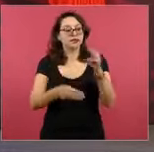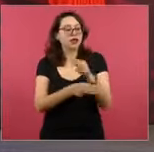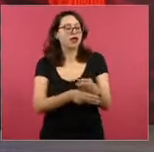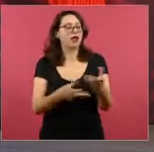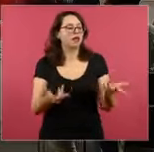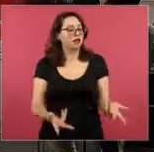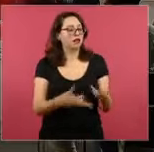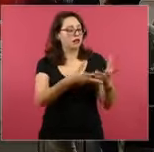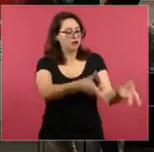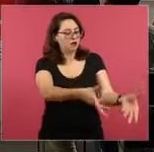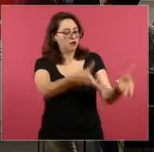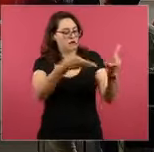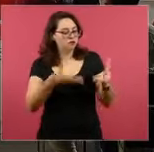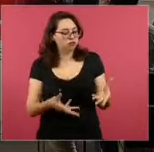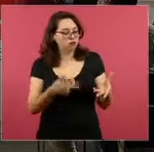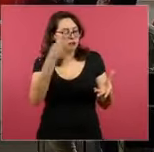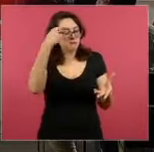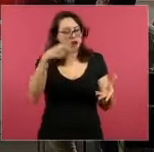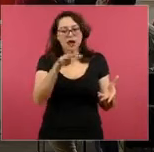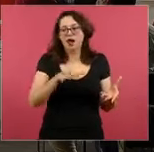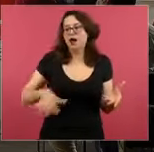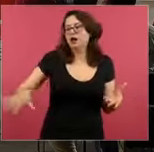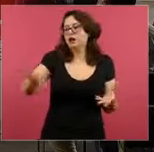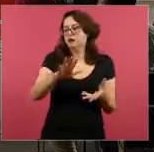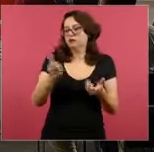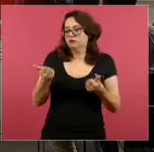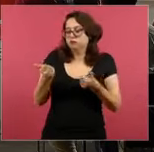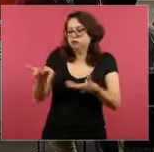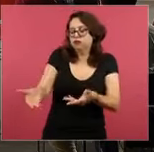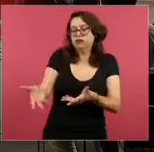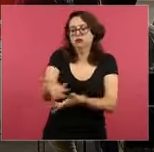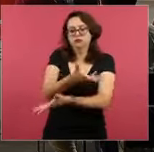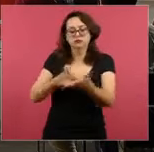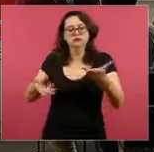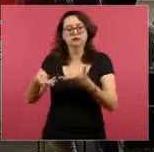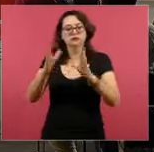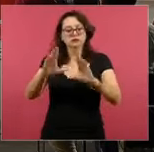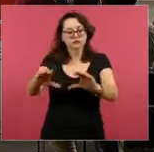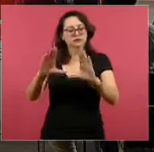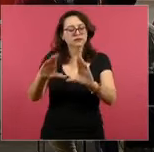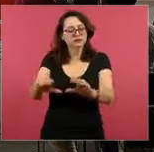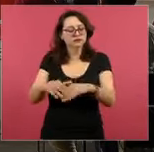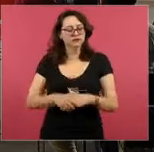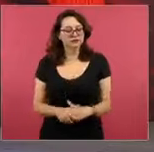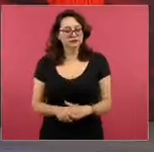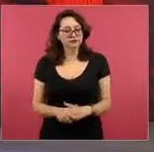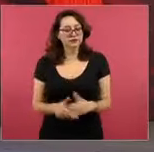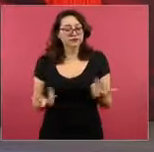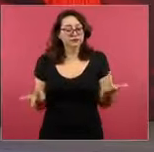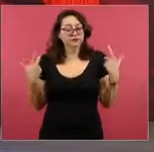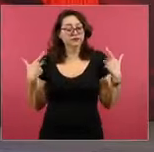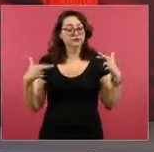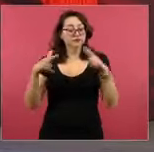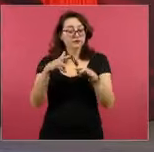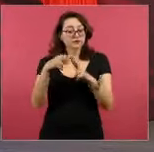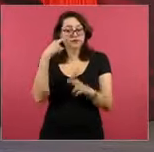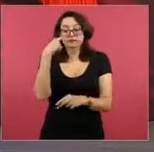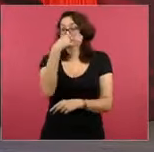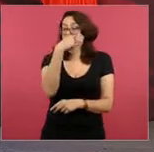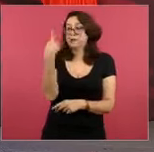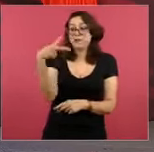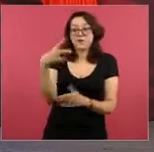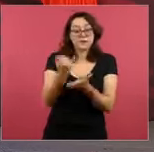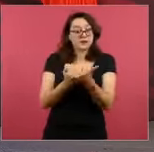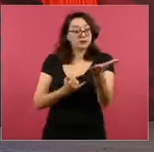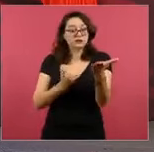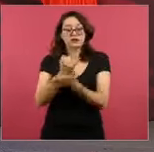con la comunidad, etcétera. O sea, la planeación didáctica no cambia, la realiza el docente.